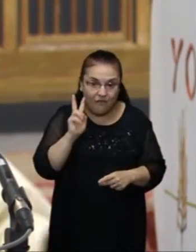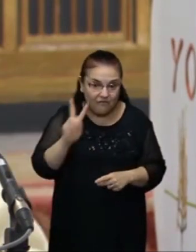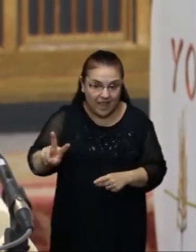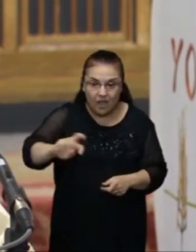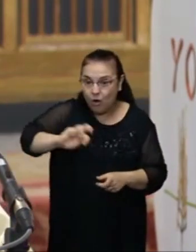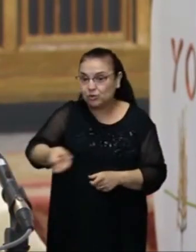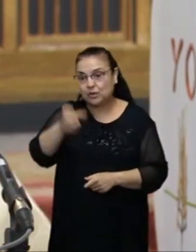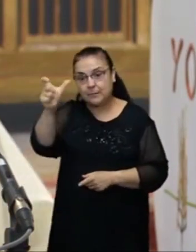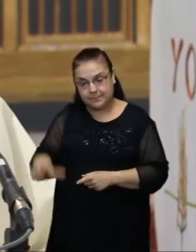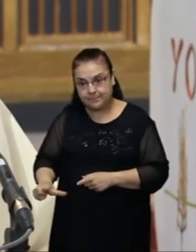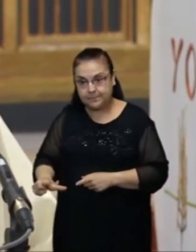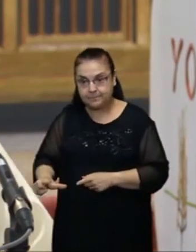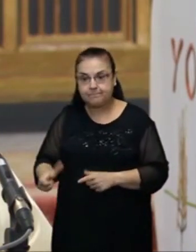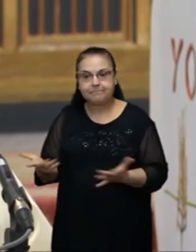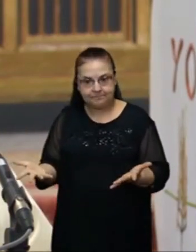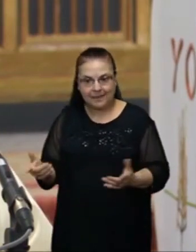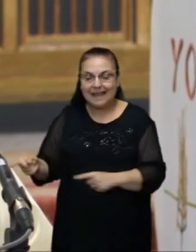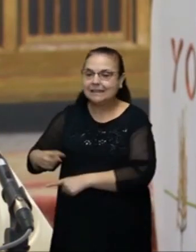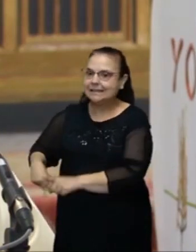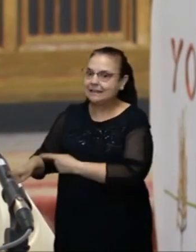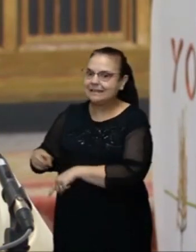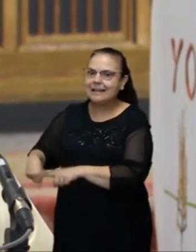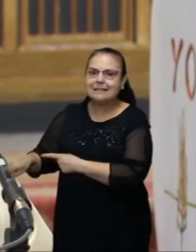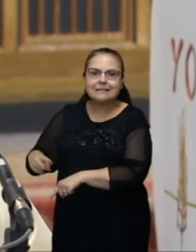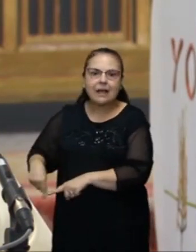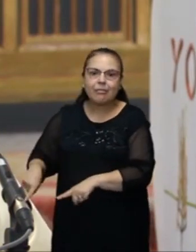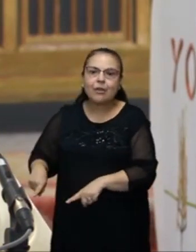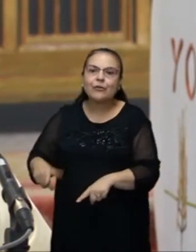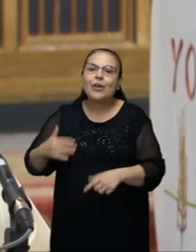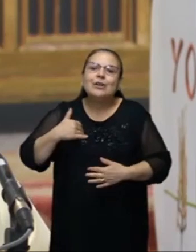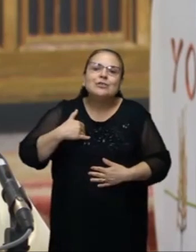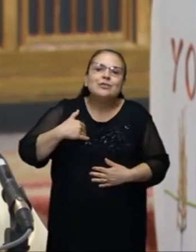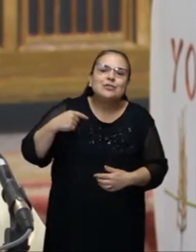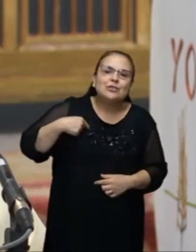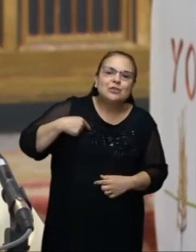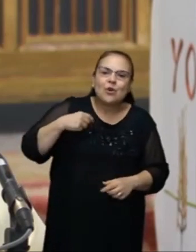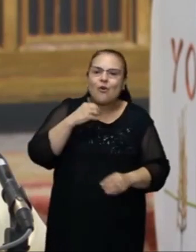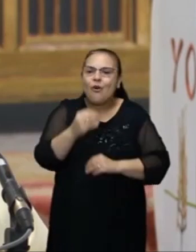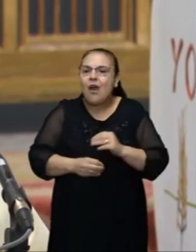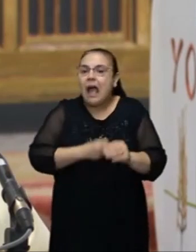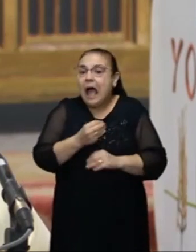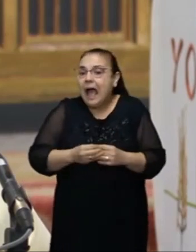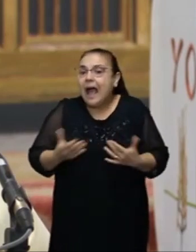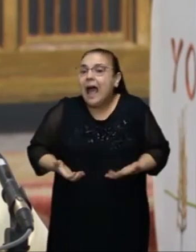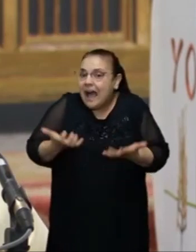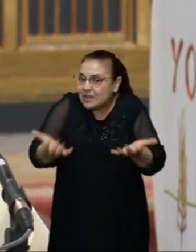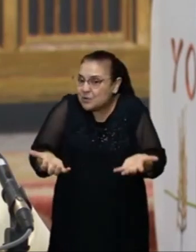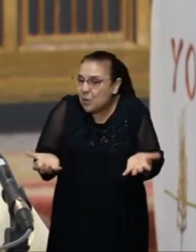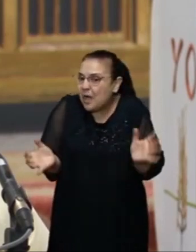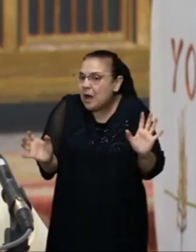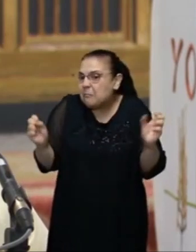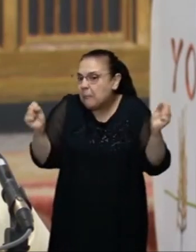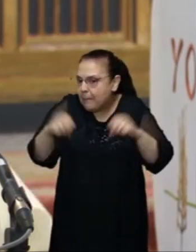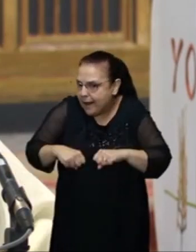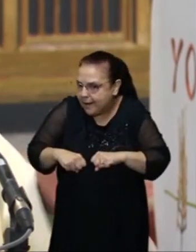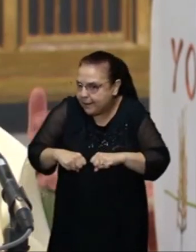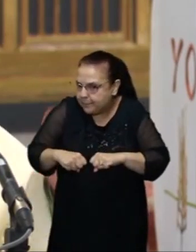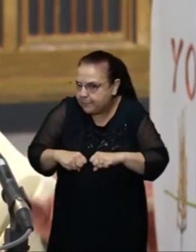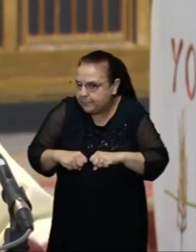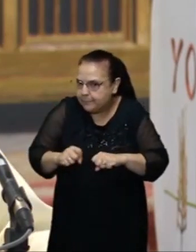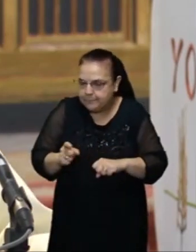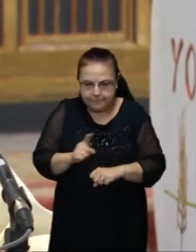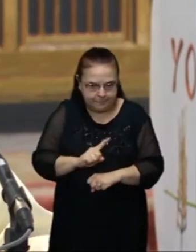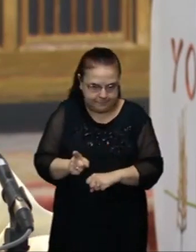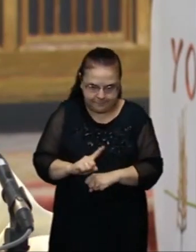No caigamos en esa tentación de haga lo que haga con tal de ayudar al otro. No, eso es